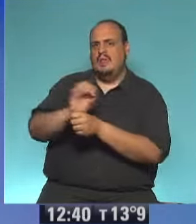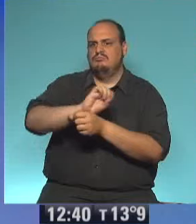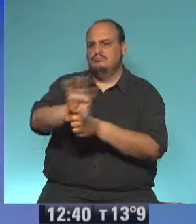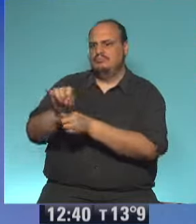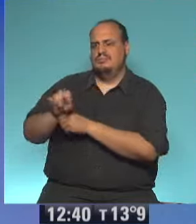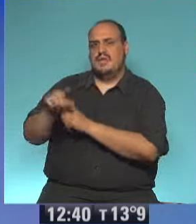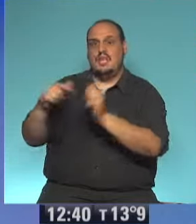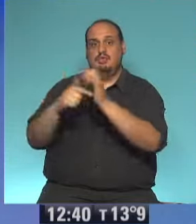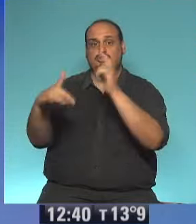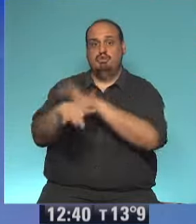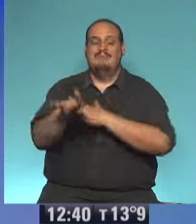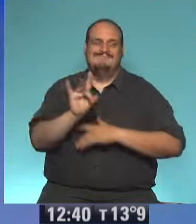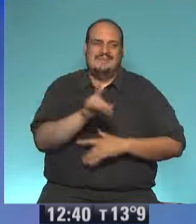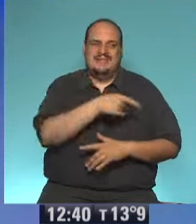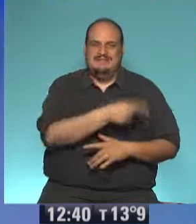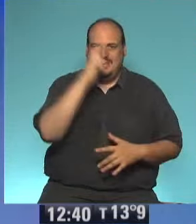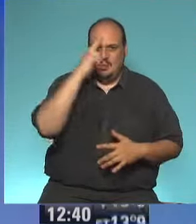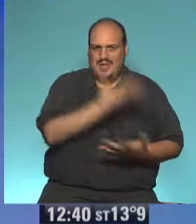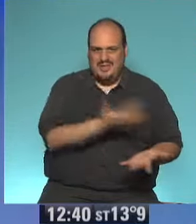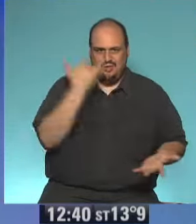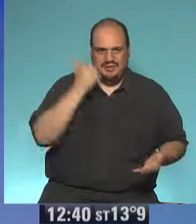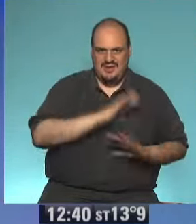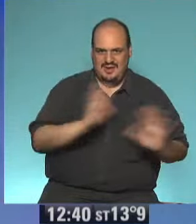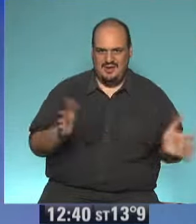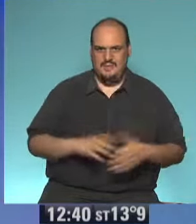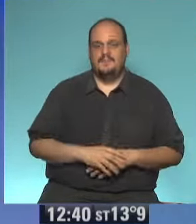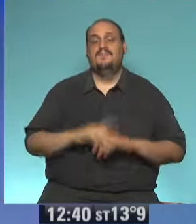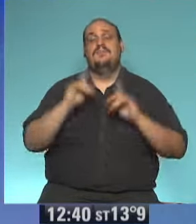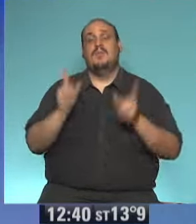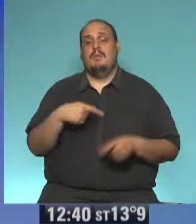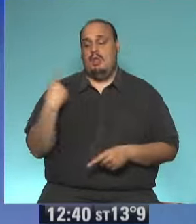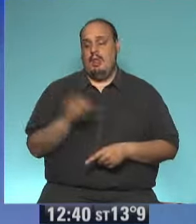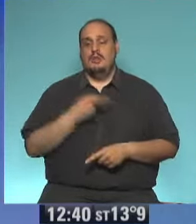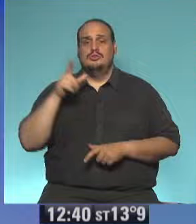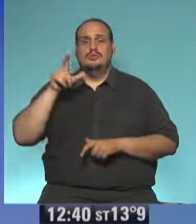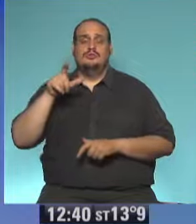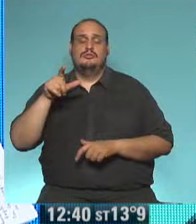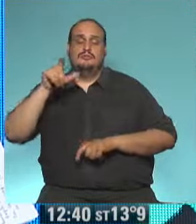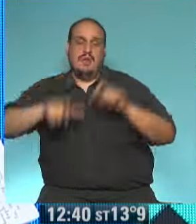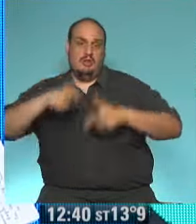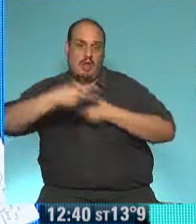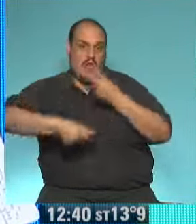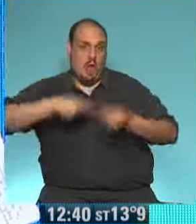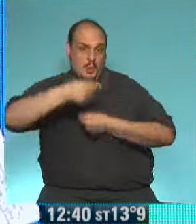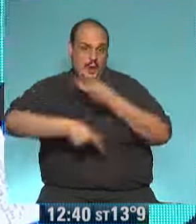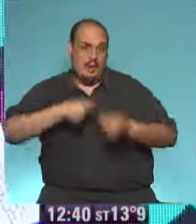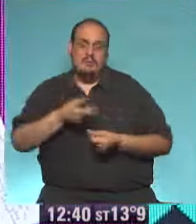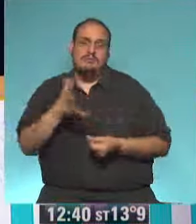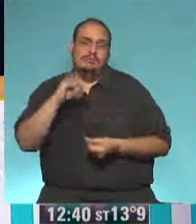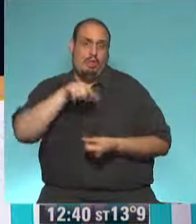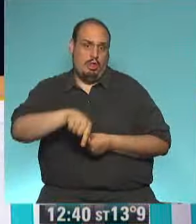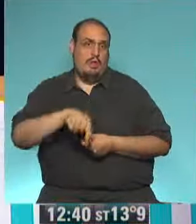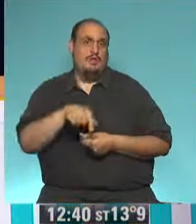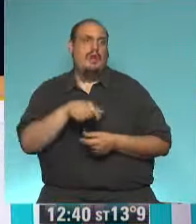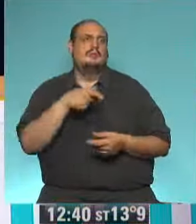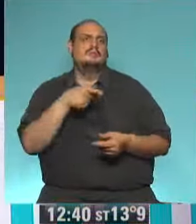los centros urbanos porque es muy difícil. Y por otro lado, nuestro rol como consumidoras y consumidores, que lo ejercemos todos los días cuando